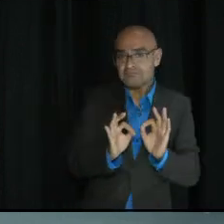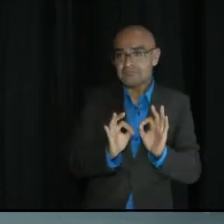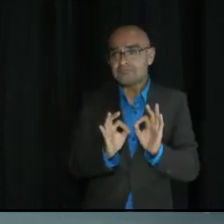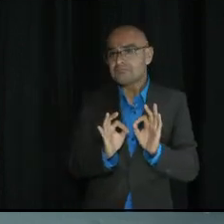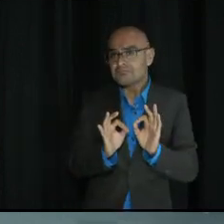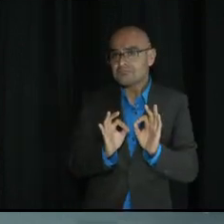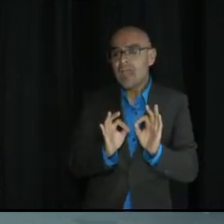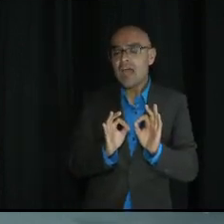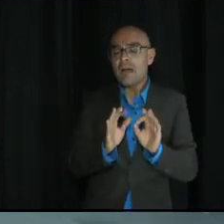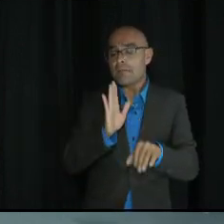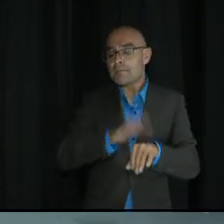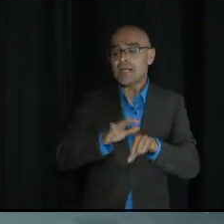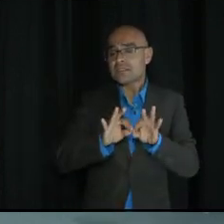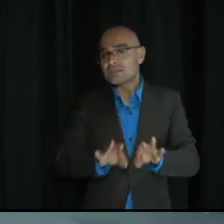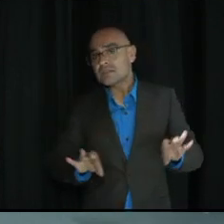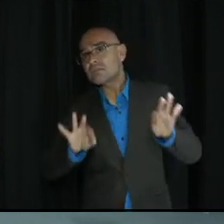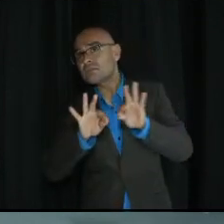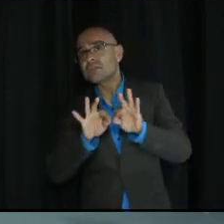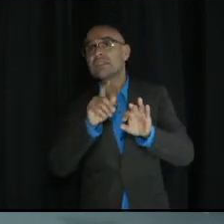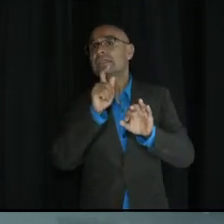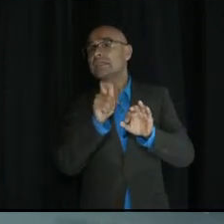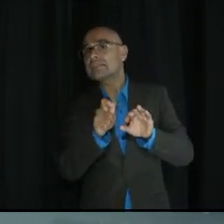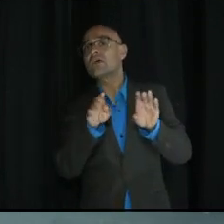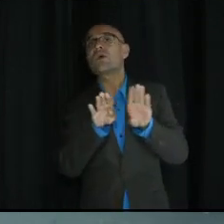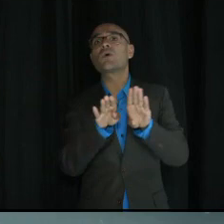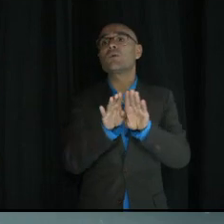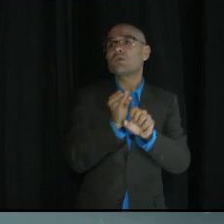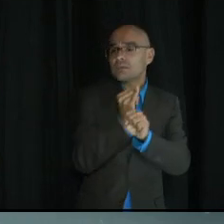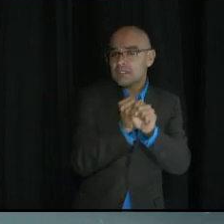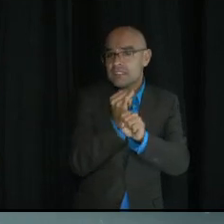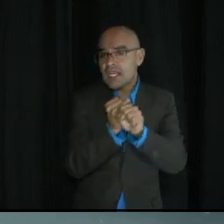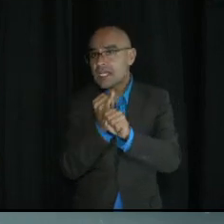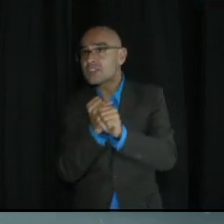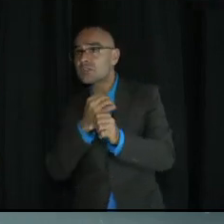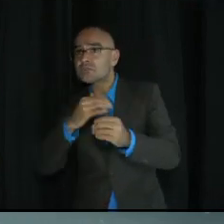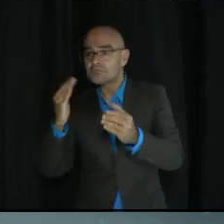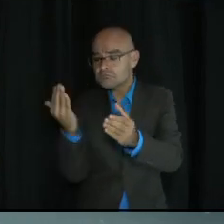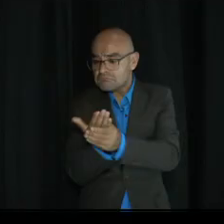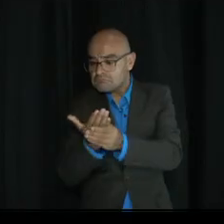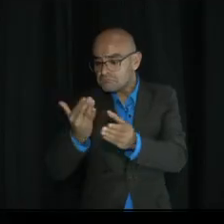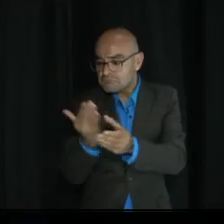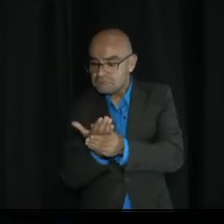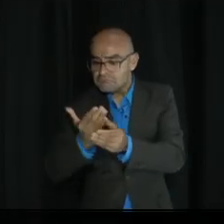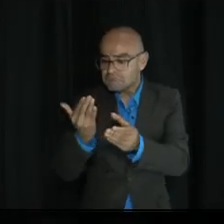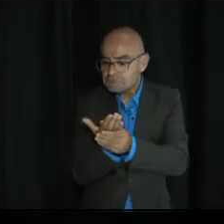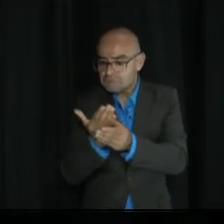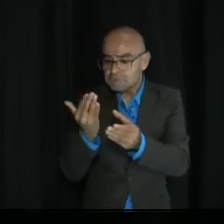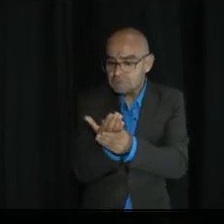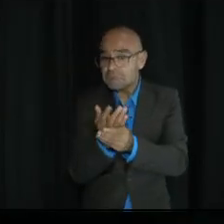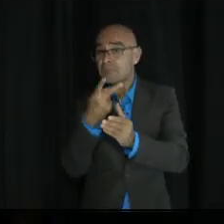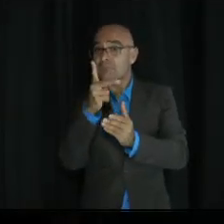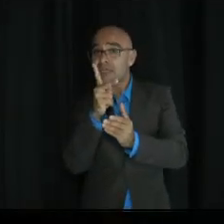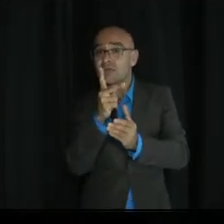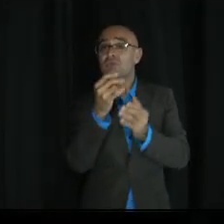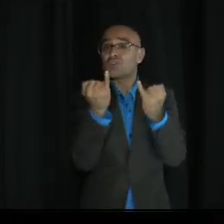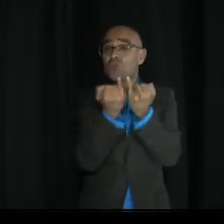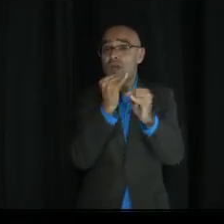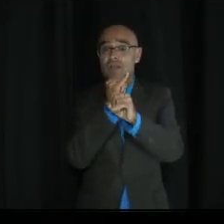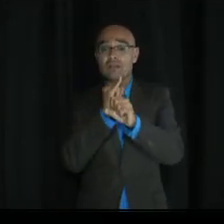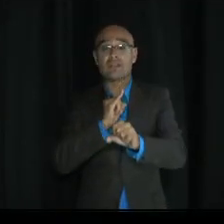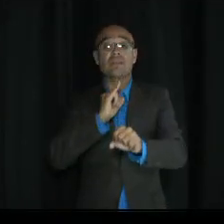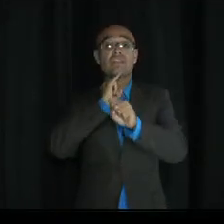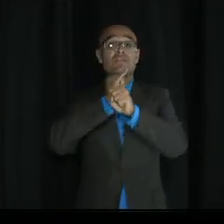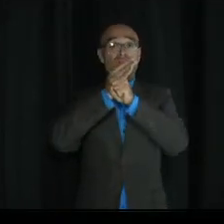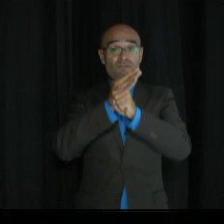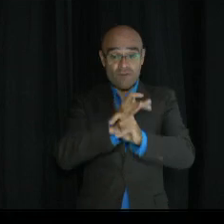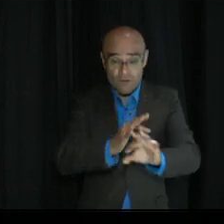importante pues es poder integrar esa carpeta de investigación y poderla soportar, como yo les comentaba, con información